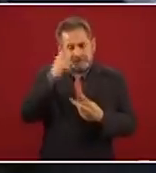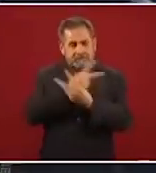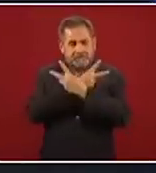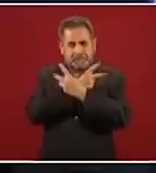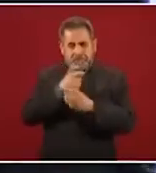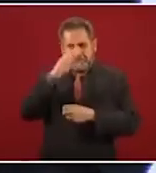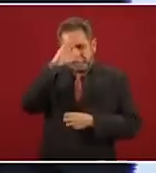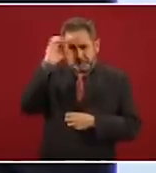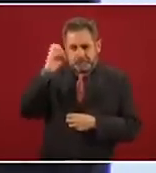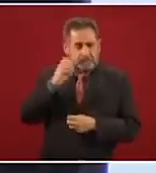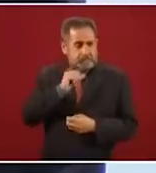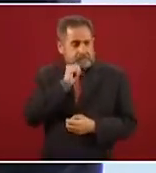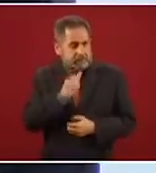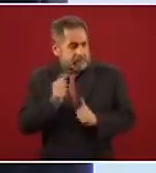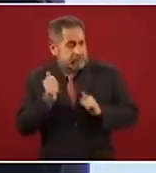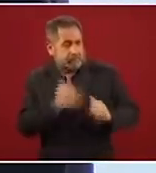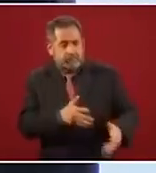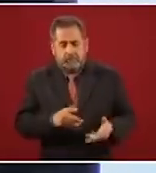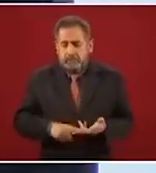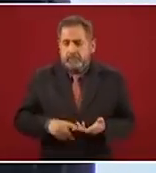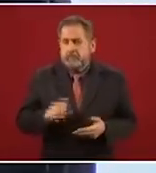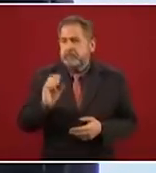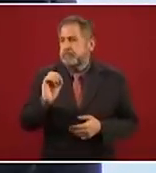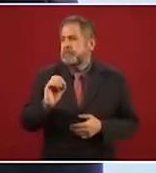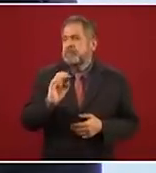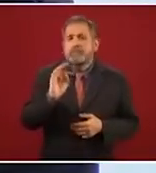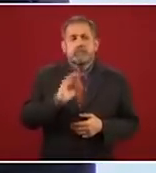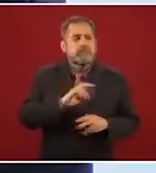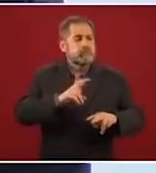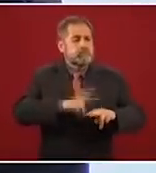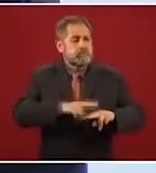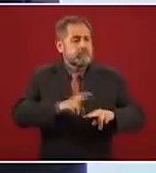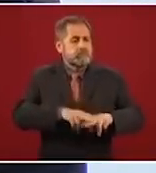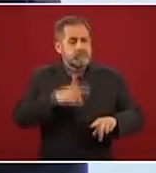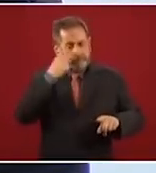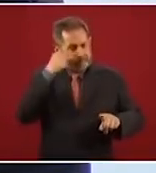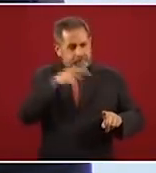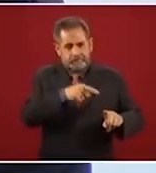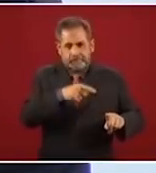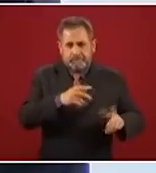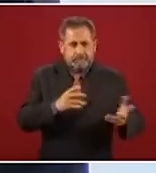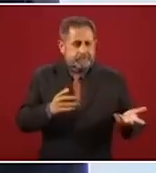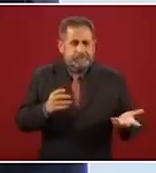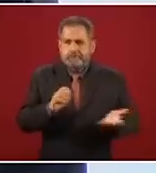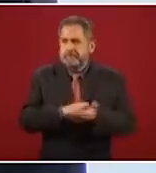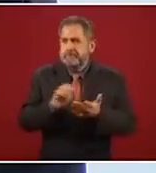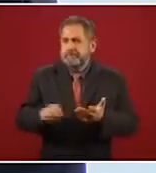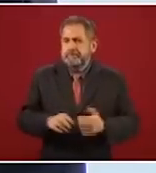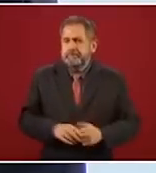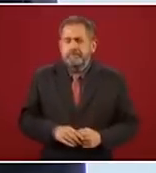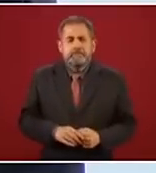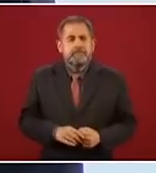bueno, hay sillas para